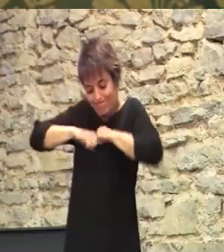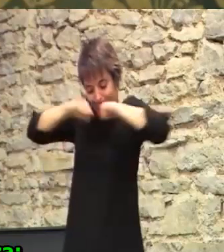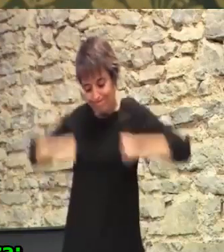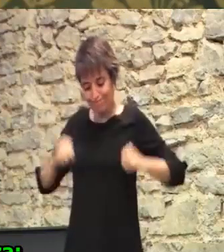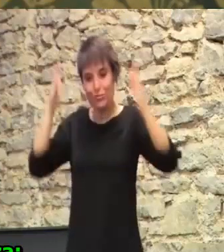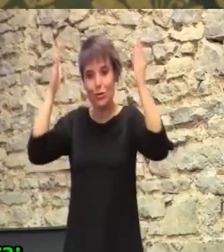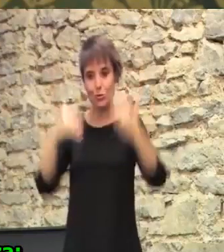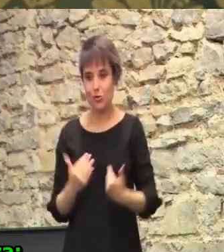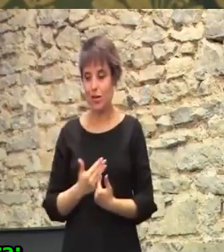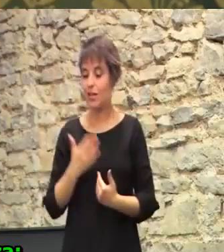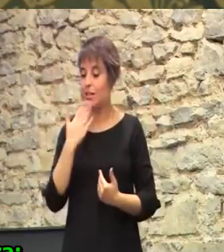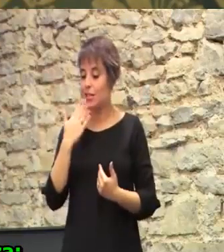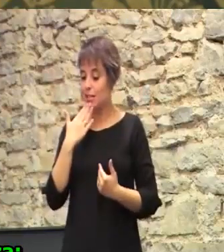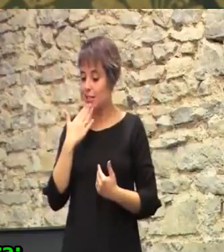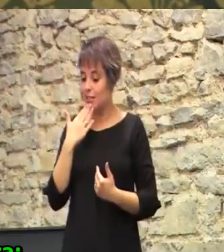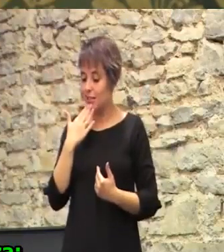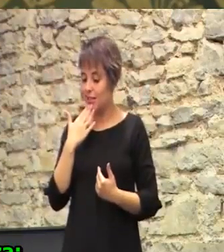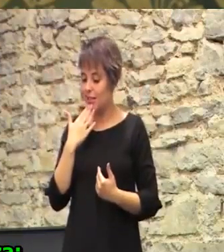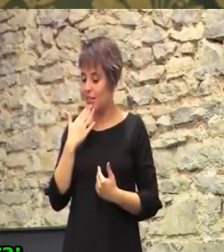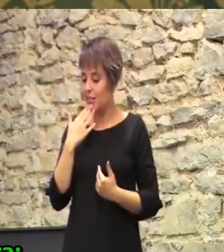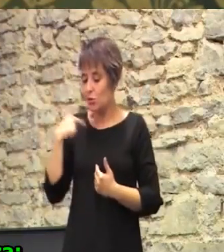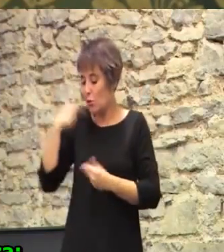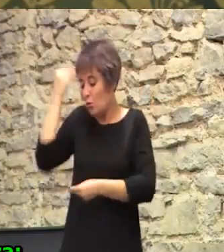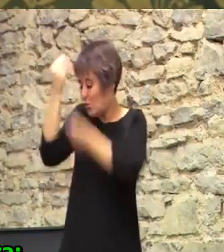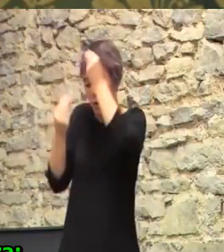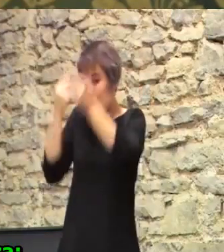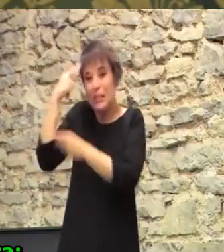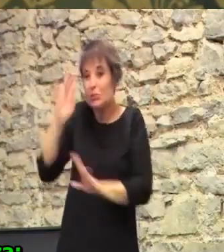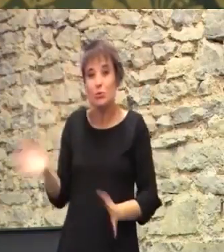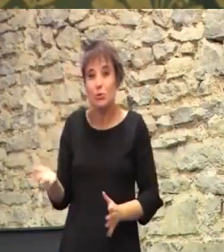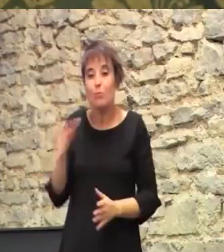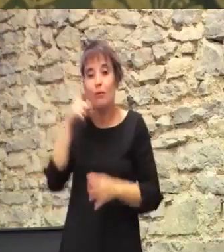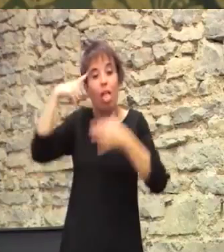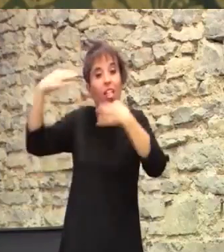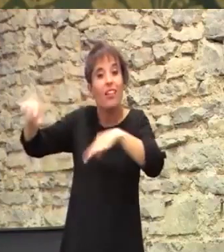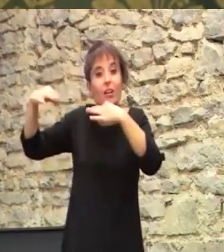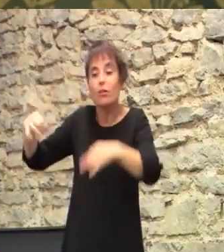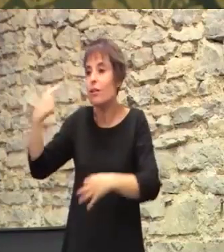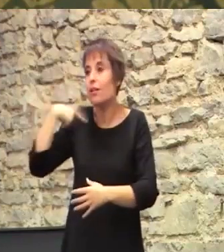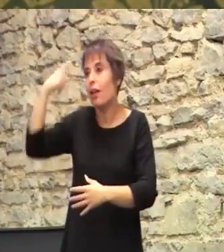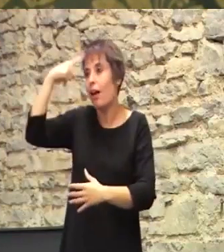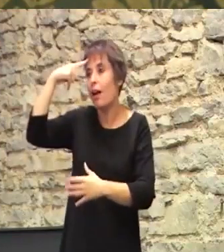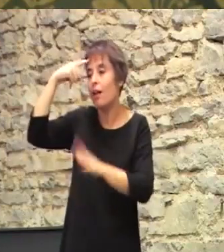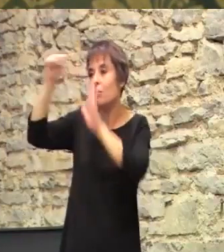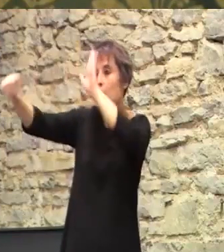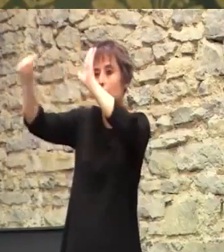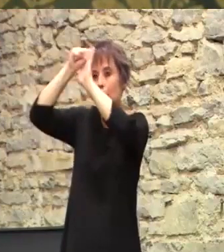entonces si no corresponde no es que lo piensen ni siquiera pasa por la cabeza está ya